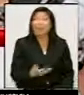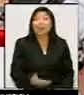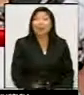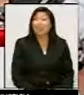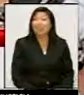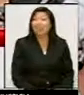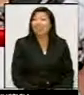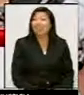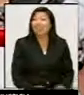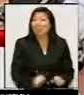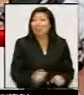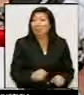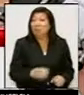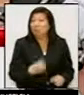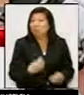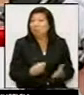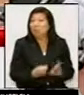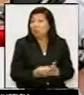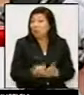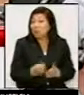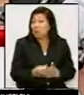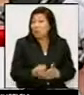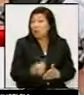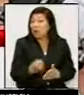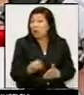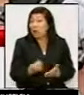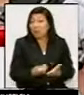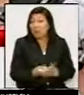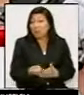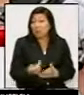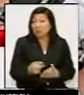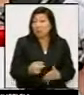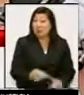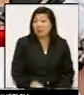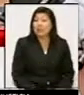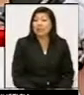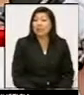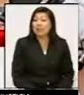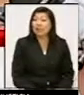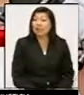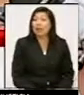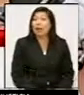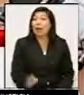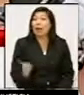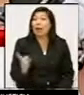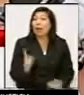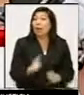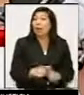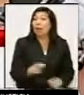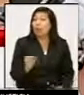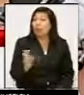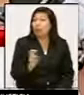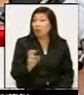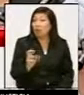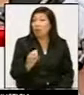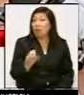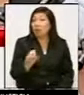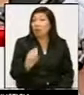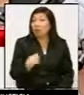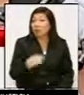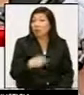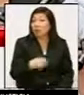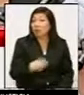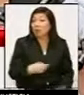y que sí tú puedes comprar a otros precios y hasta en dólares. Y eso lo digo porque nosotros de